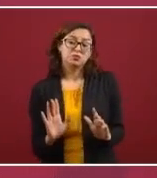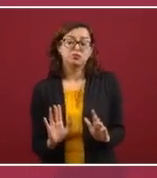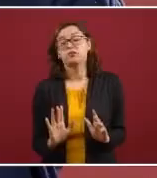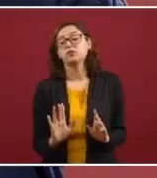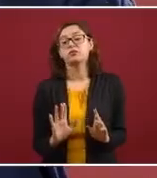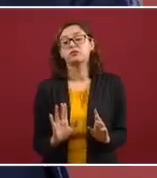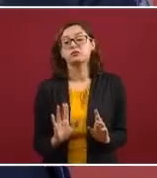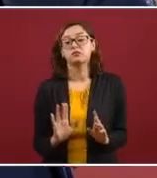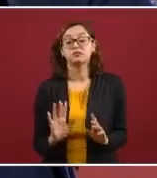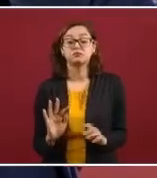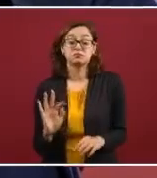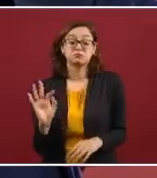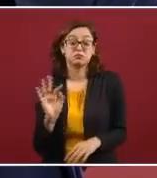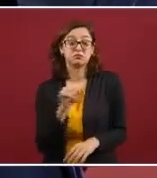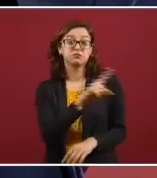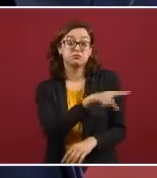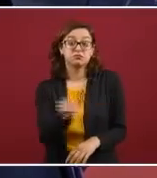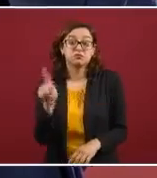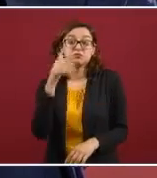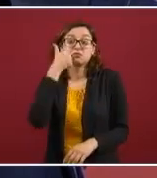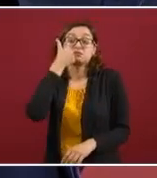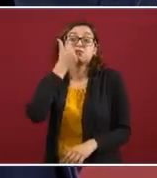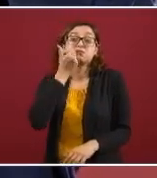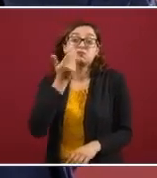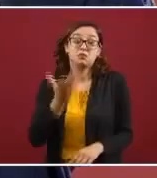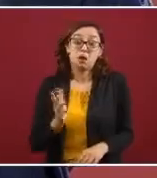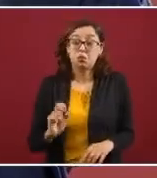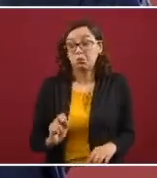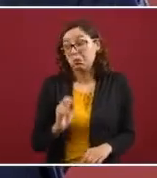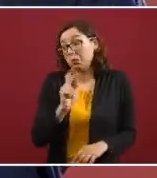abogados, aceptando sin conceder,